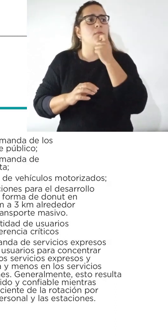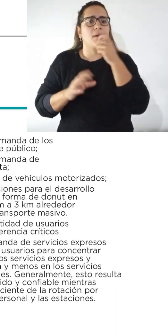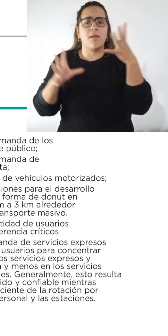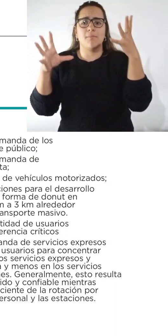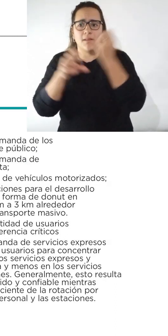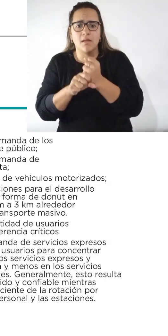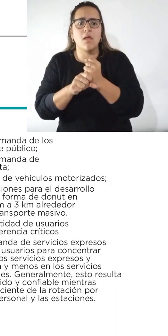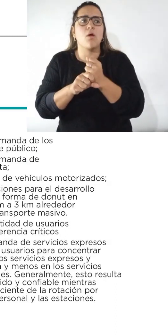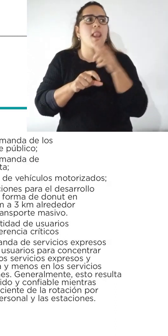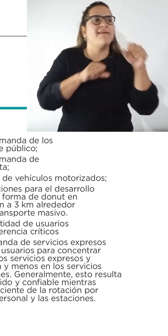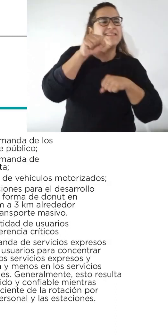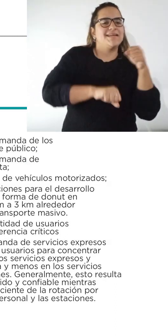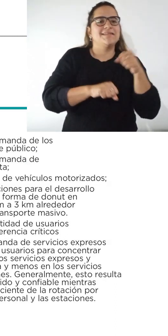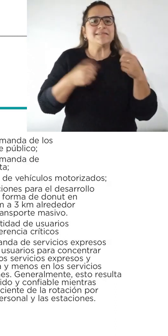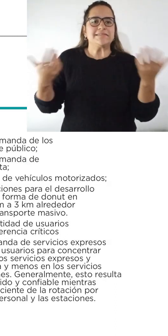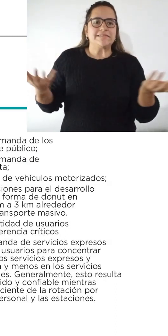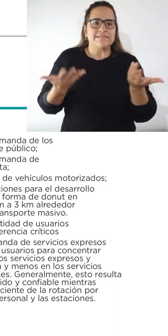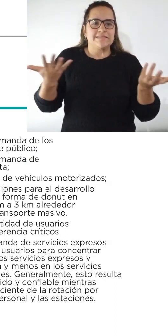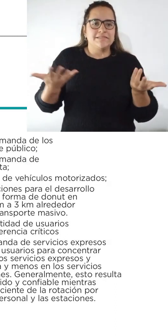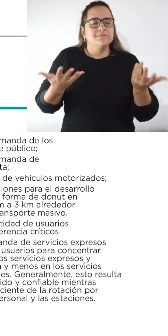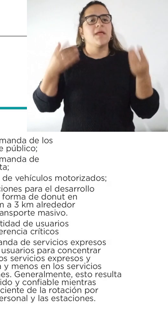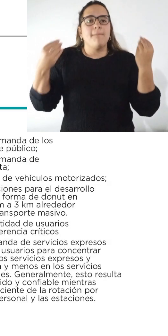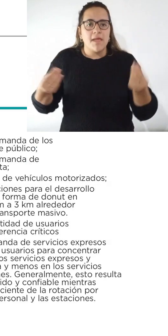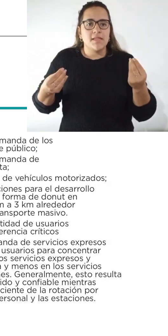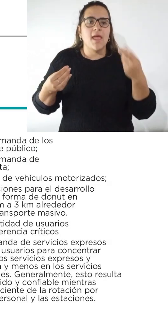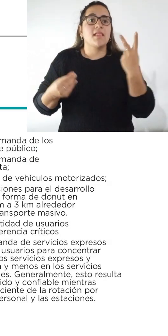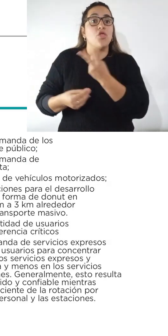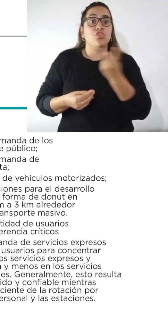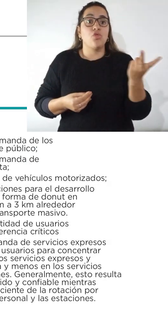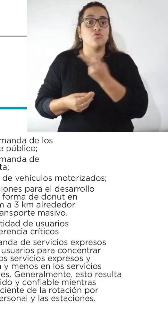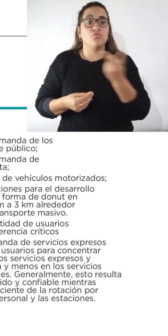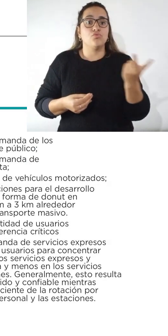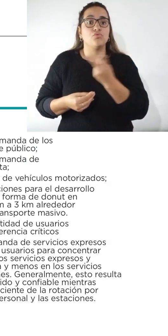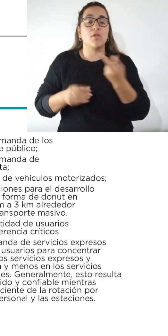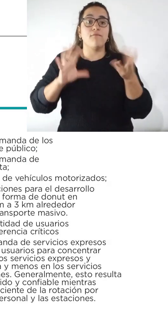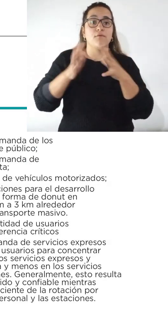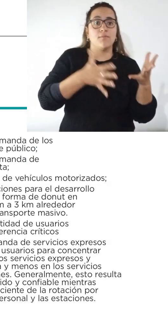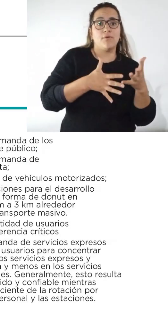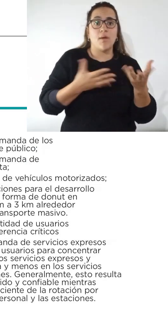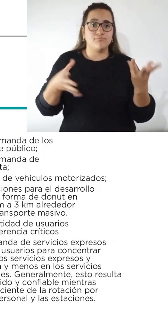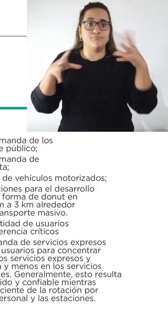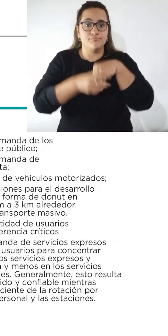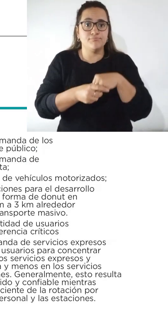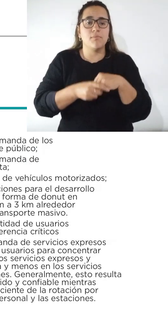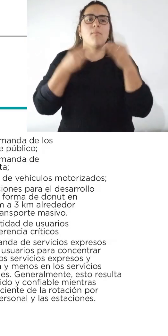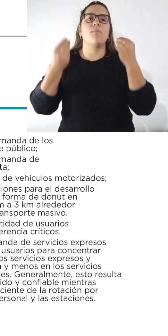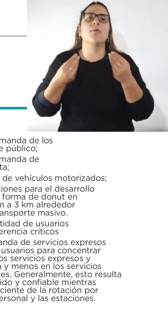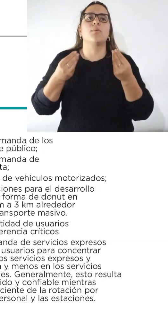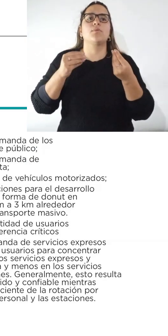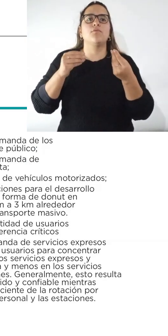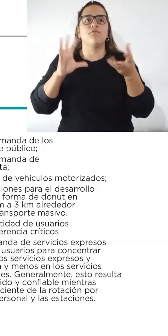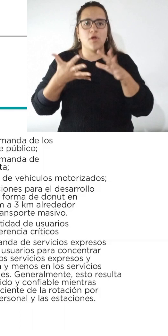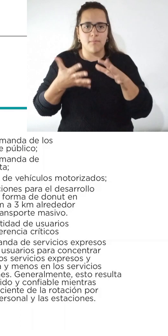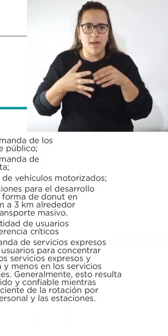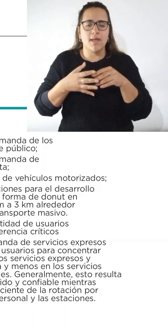cuando unimos el transporte masivo con la bicicleta, lo que pasa es que estos dos modos se complementan